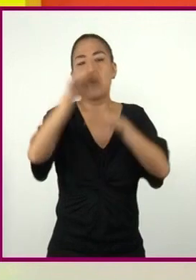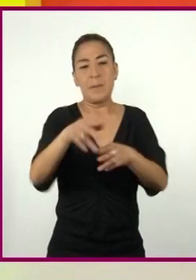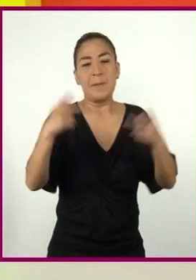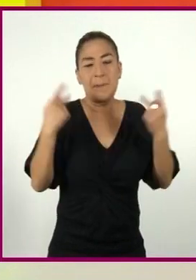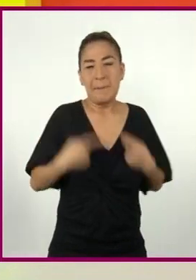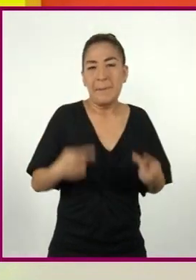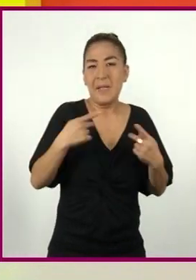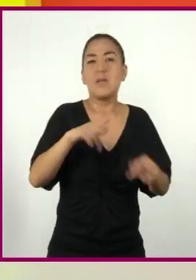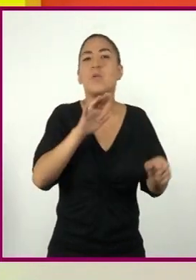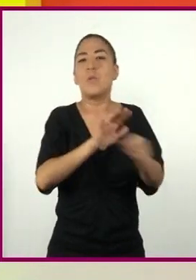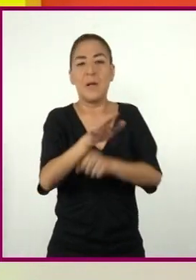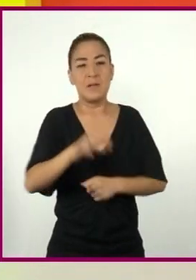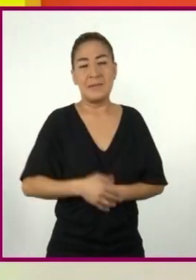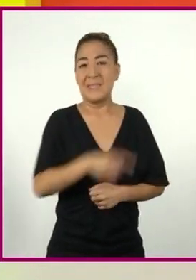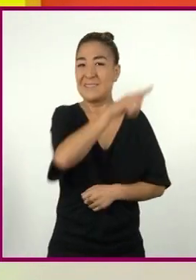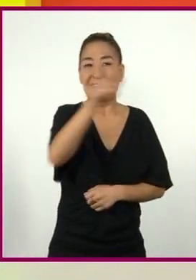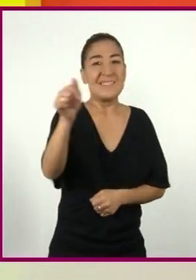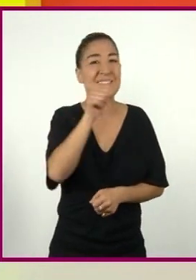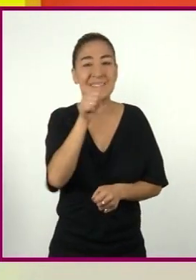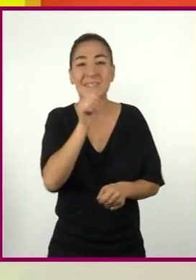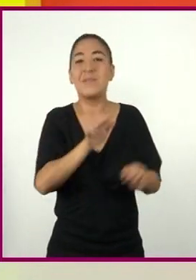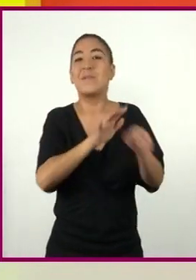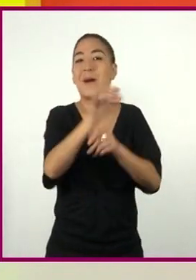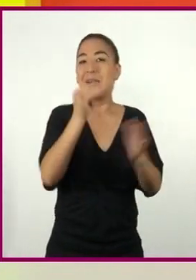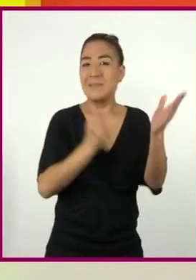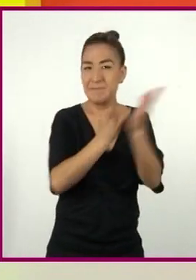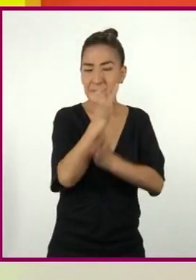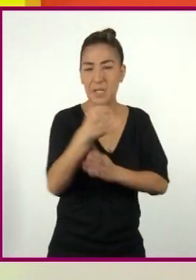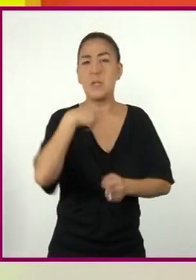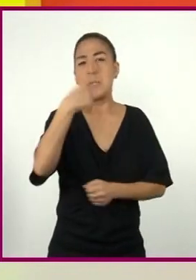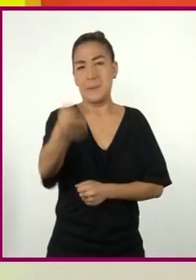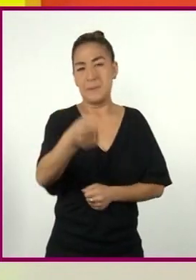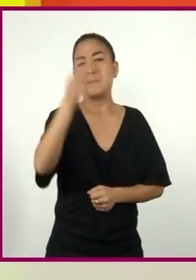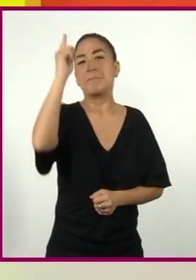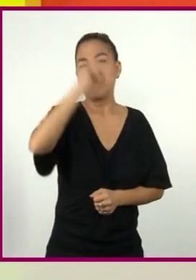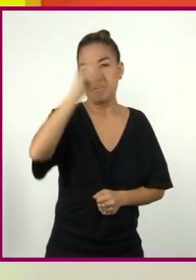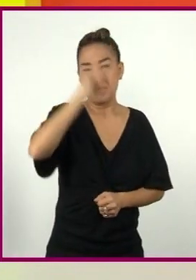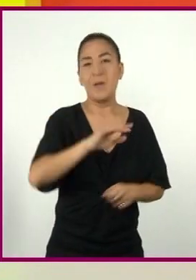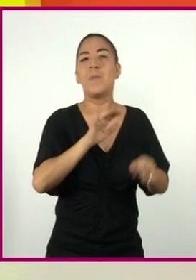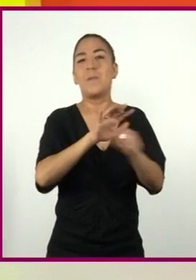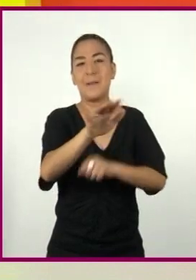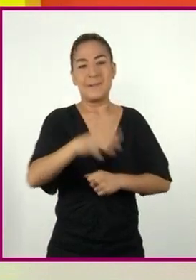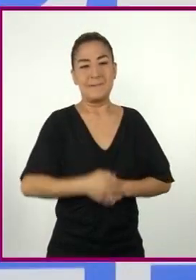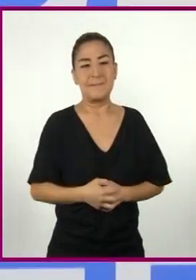Si aún no se deciden por cuál personaje escribir, les puedo dar una excelente opción.